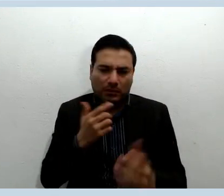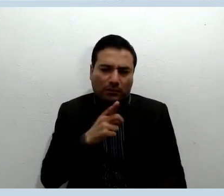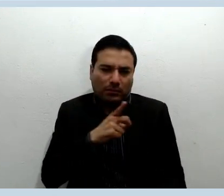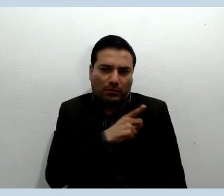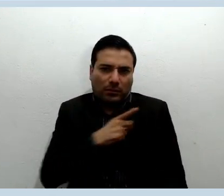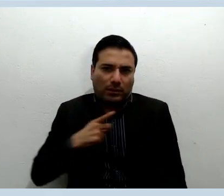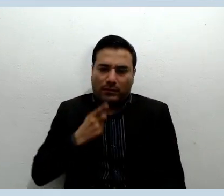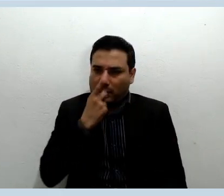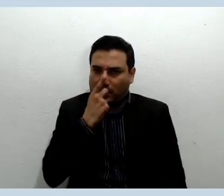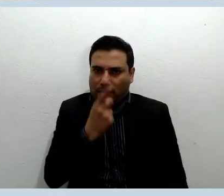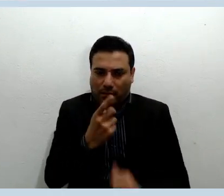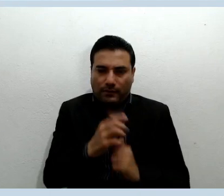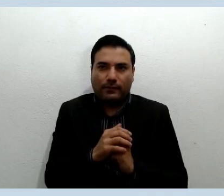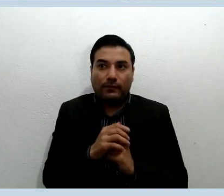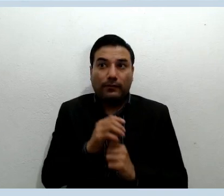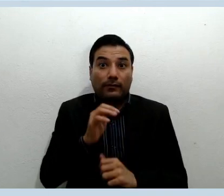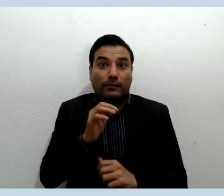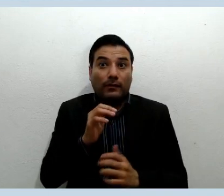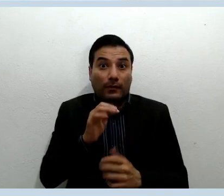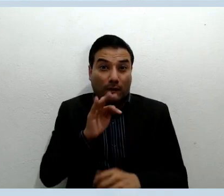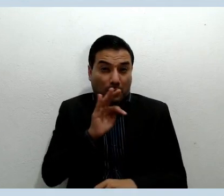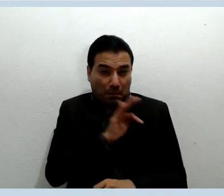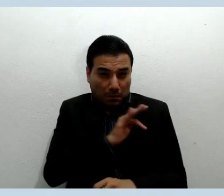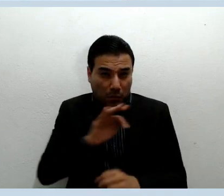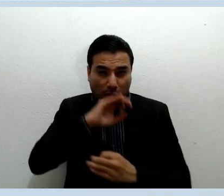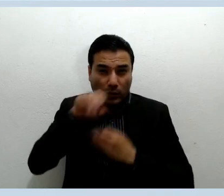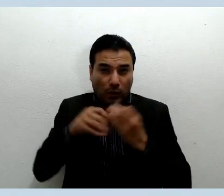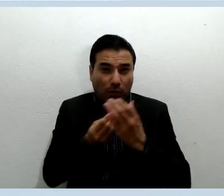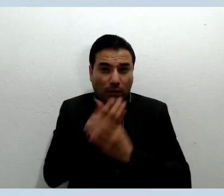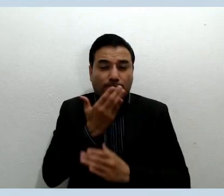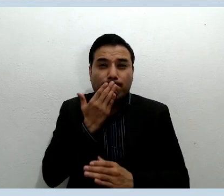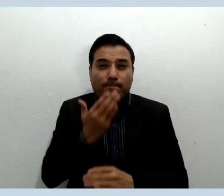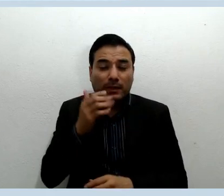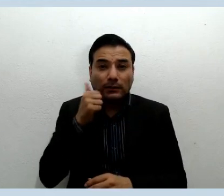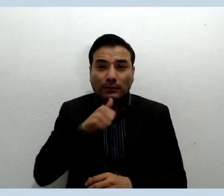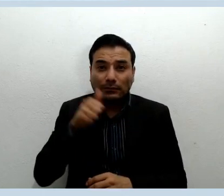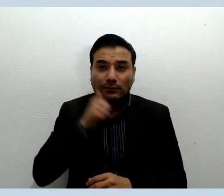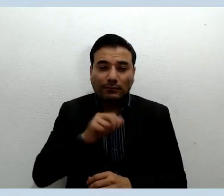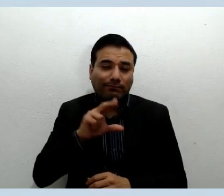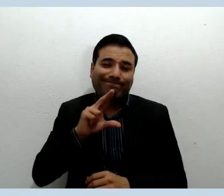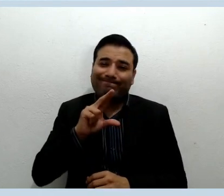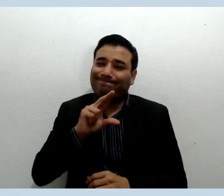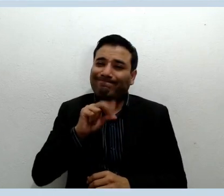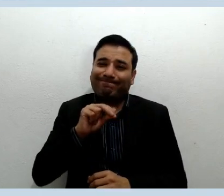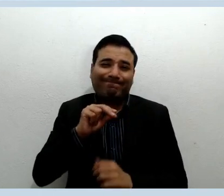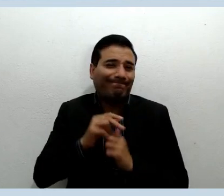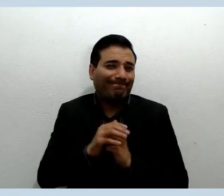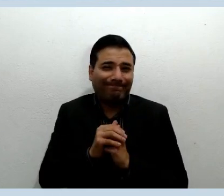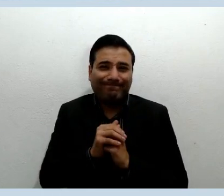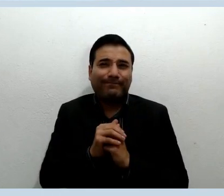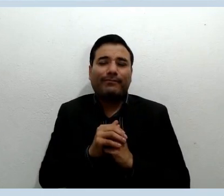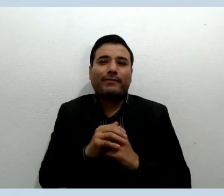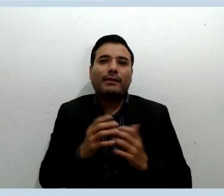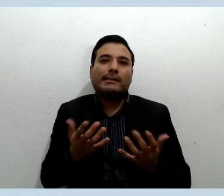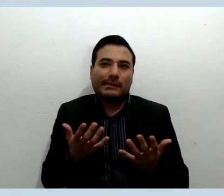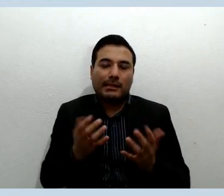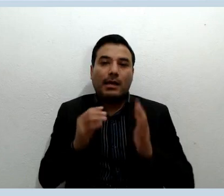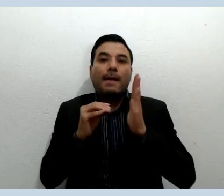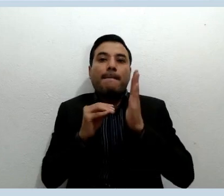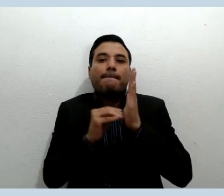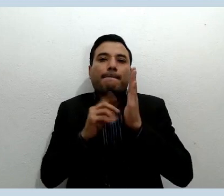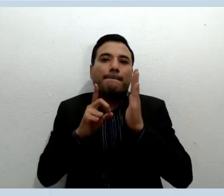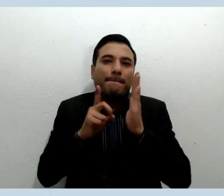que no siempre se va a poder e Esa esa diversidad en las metodologías